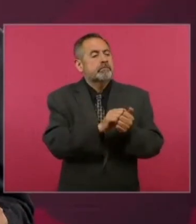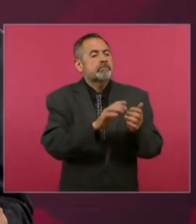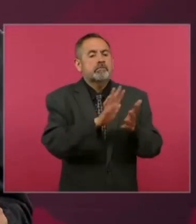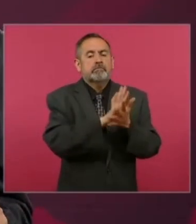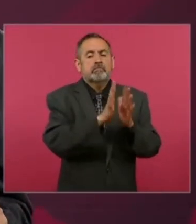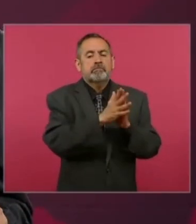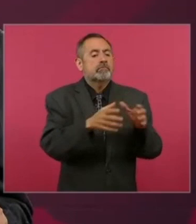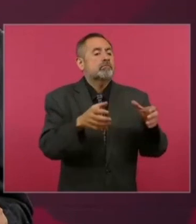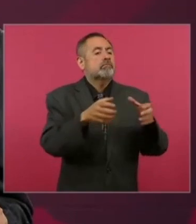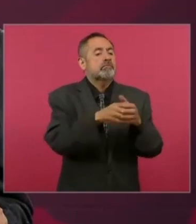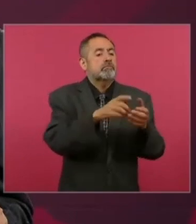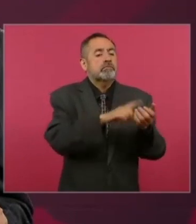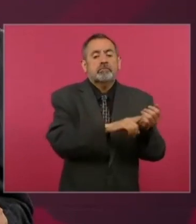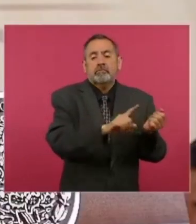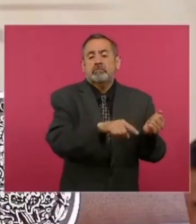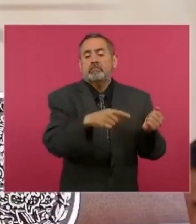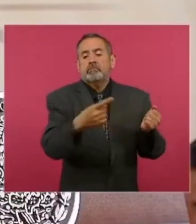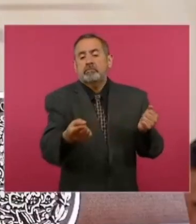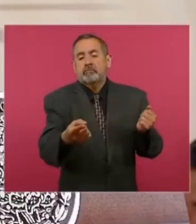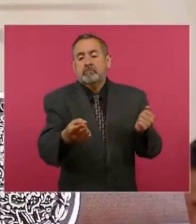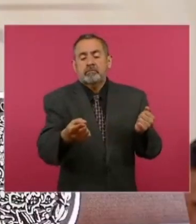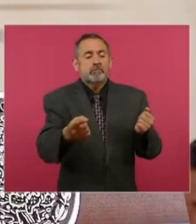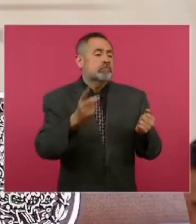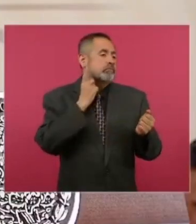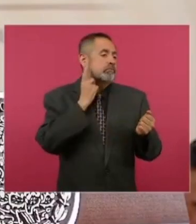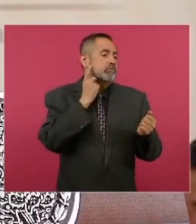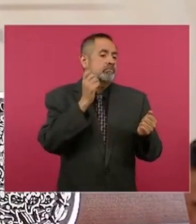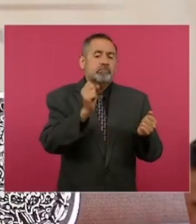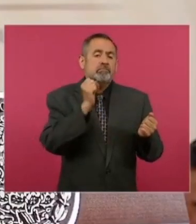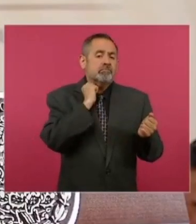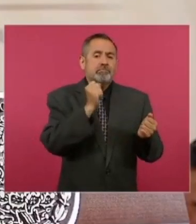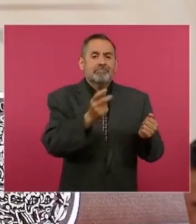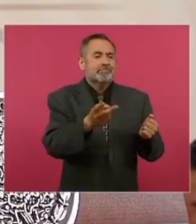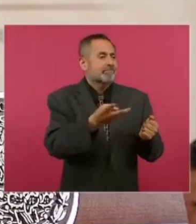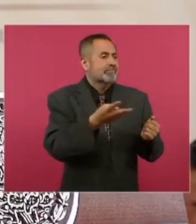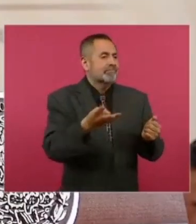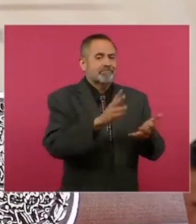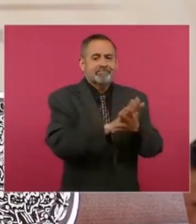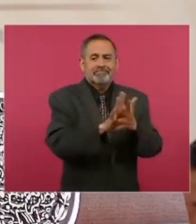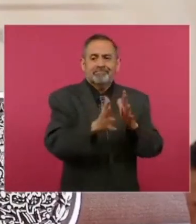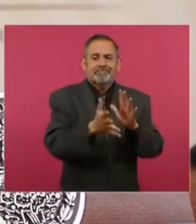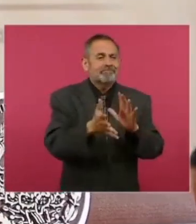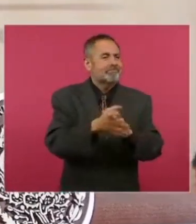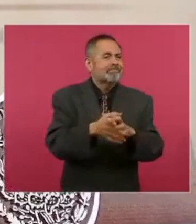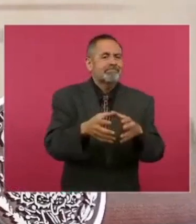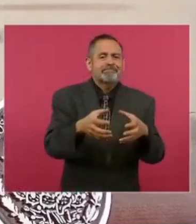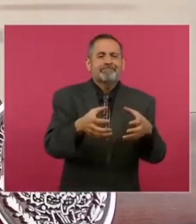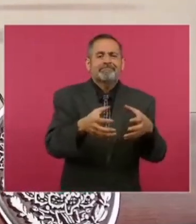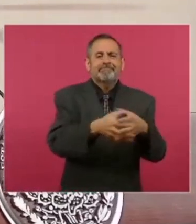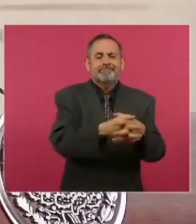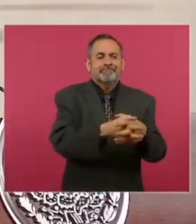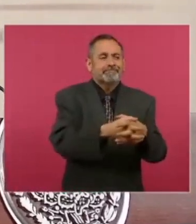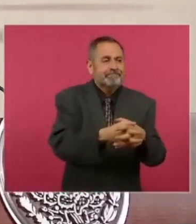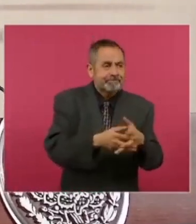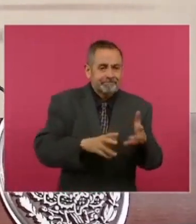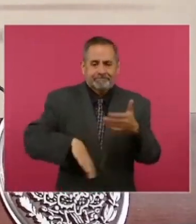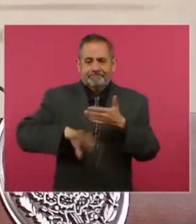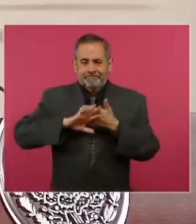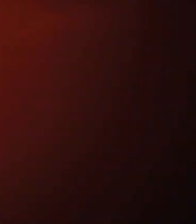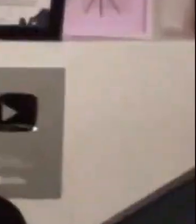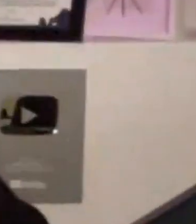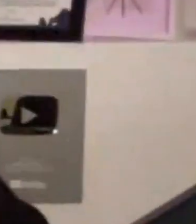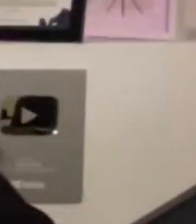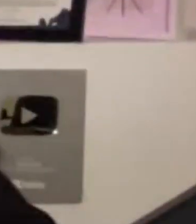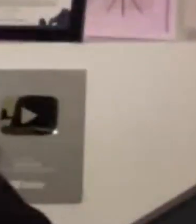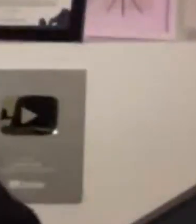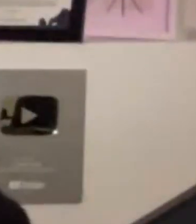Entonces se respetan un poco más los jueces en Estados Unidos no voy a decir que sean todos los casos pero ahí un poco se respetan entonces se van a elecciones populares porque